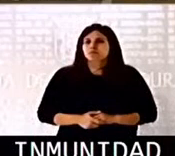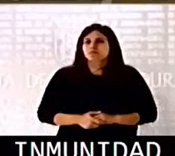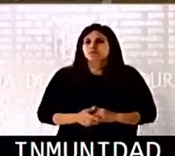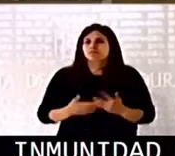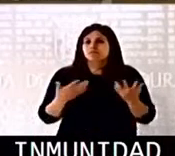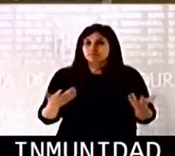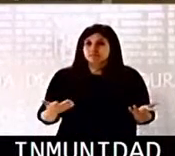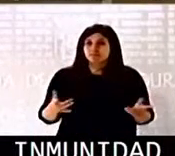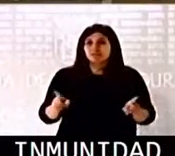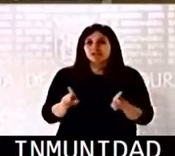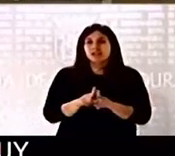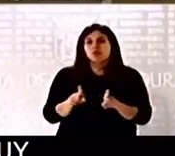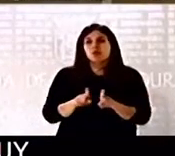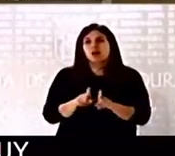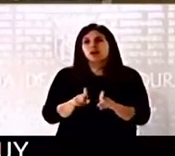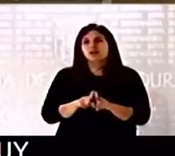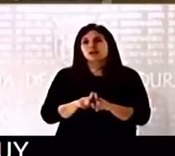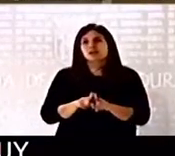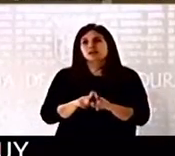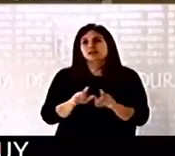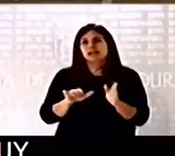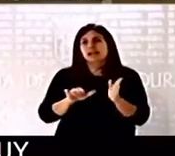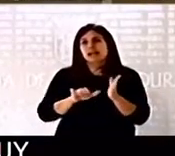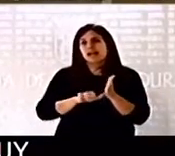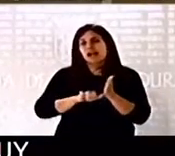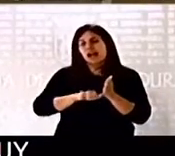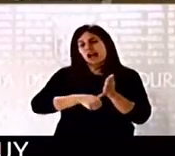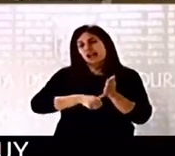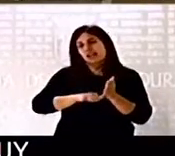está muy desarrollado el carnet